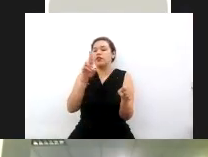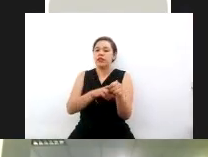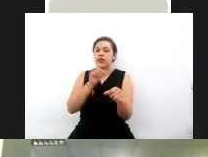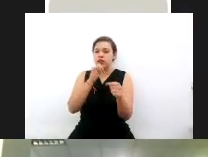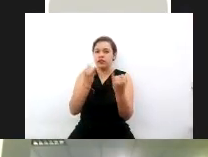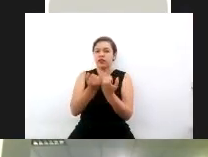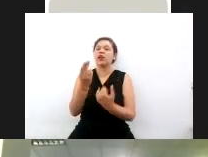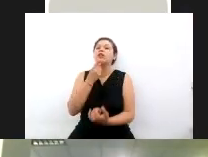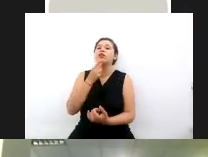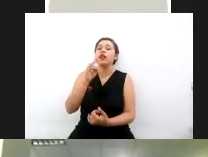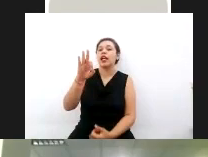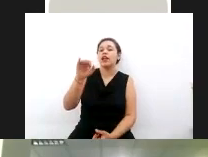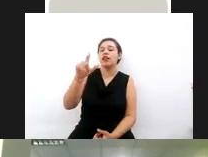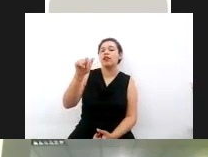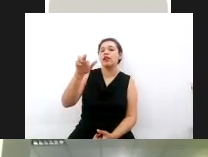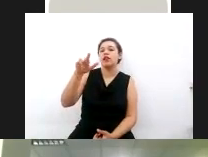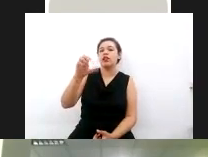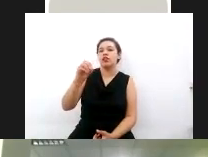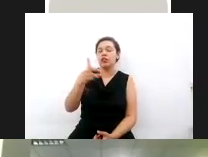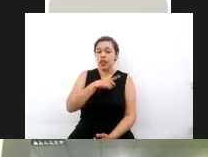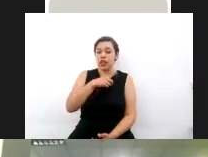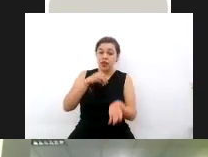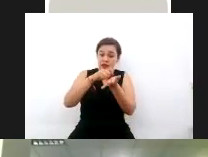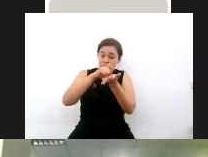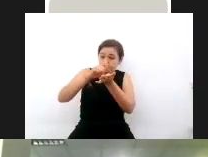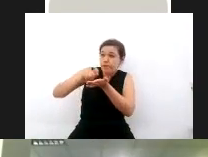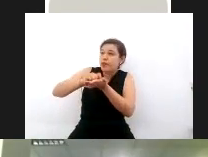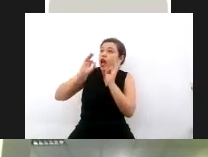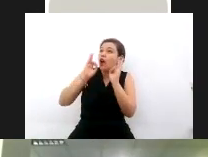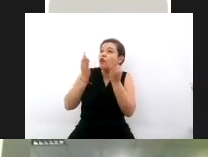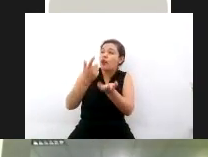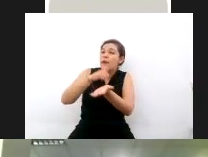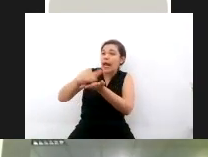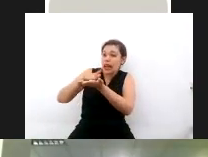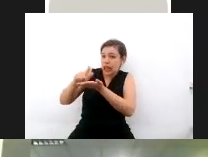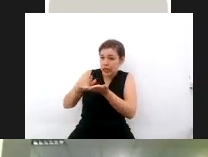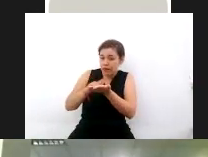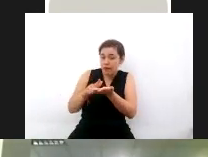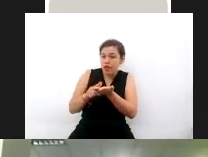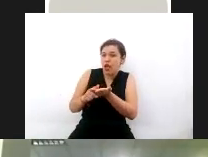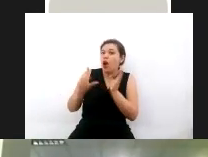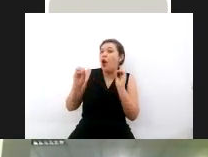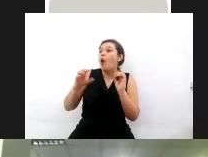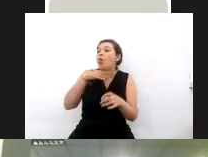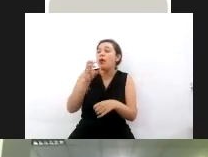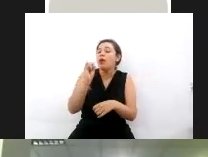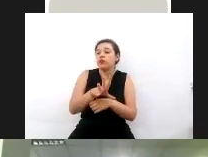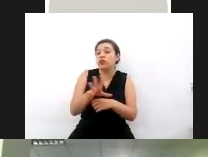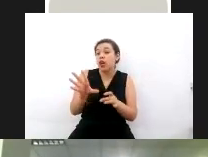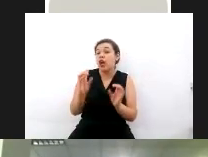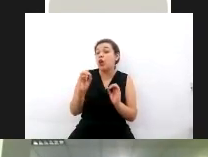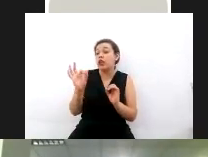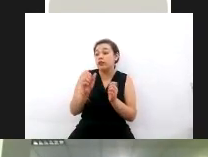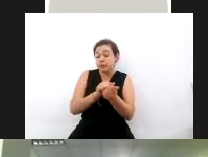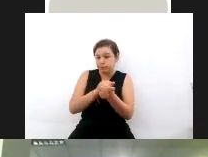utilizan filtros, se debe de documentar cómo se hace, tanto cómo se desecha y si es que se lavan, cómo es el